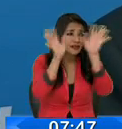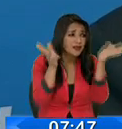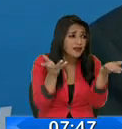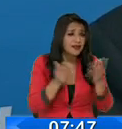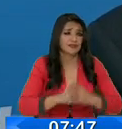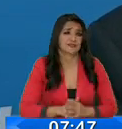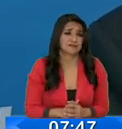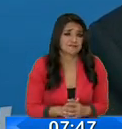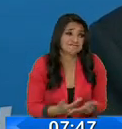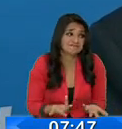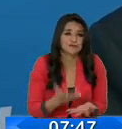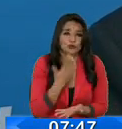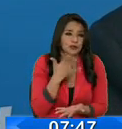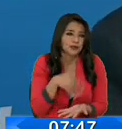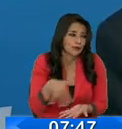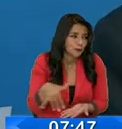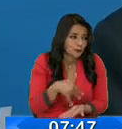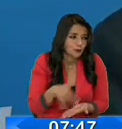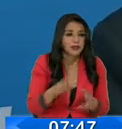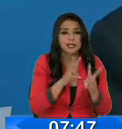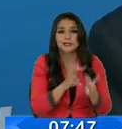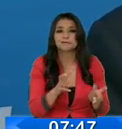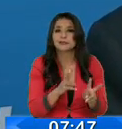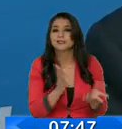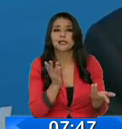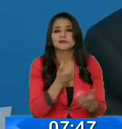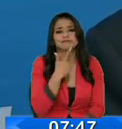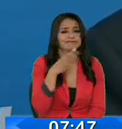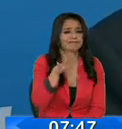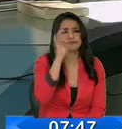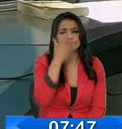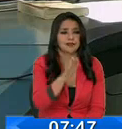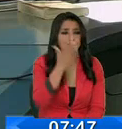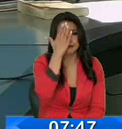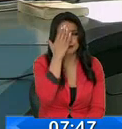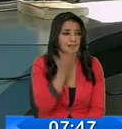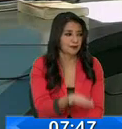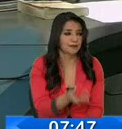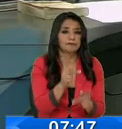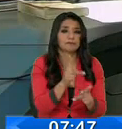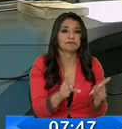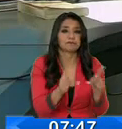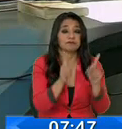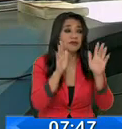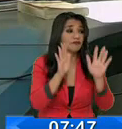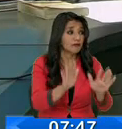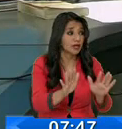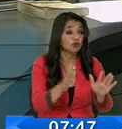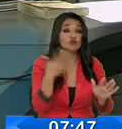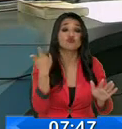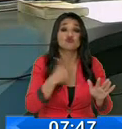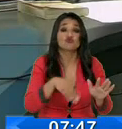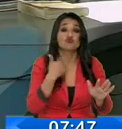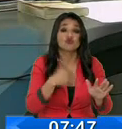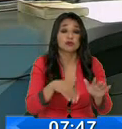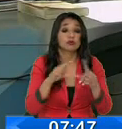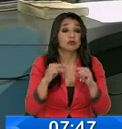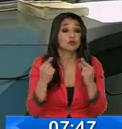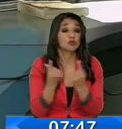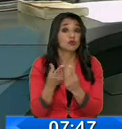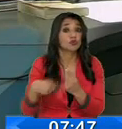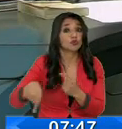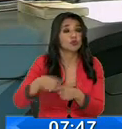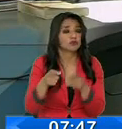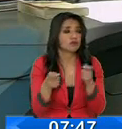mayor investigación no se puede concluir aquello la prefectura ha caído en manos de un grupo que